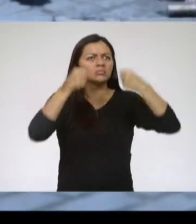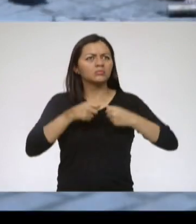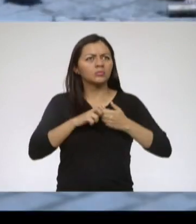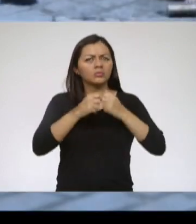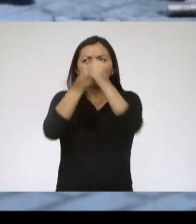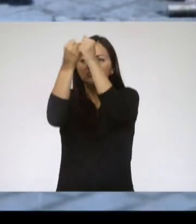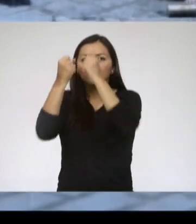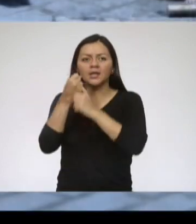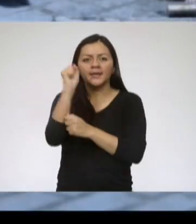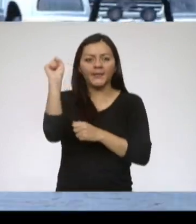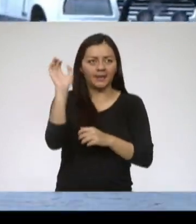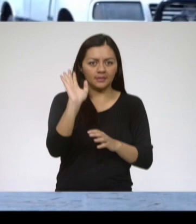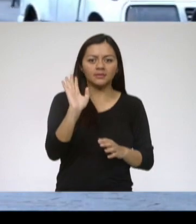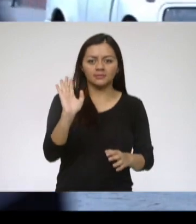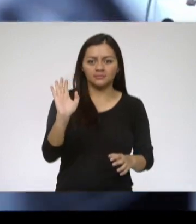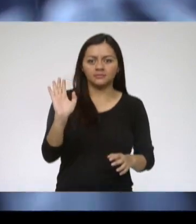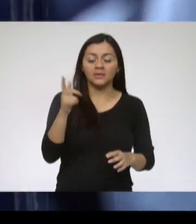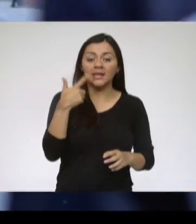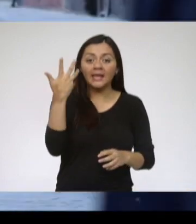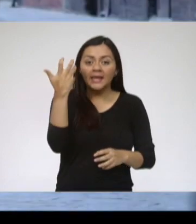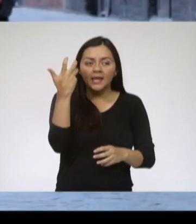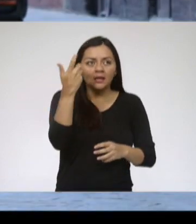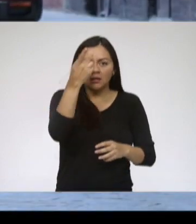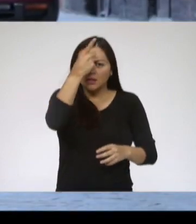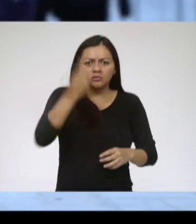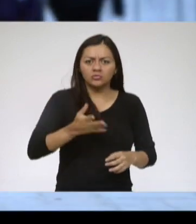Es la búsqueda de libertad, de